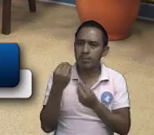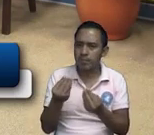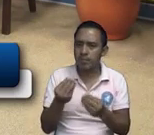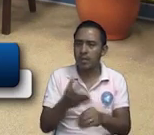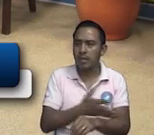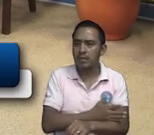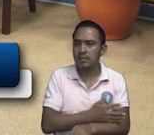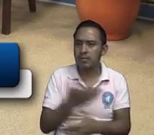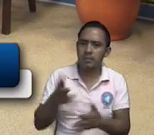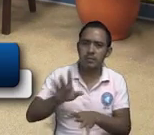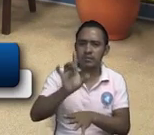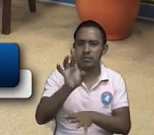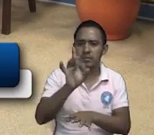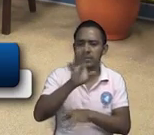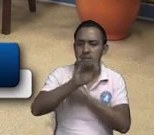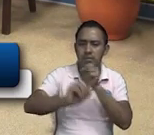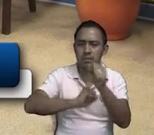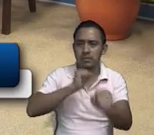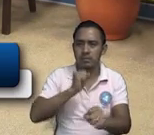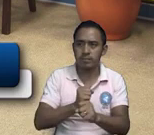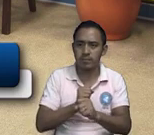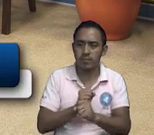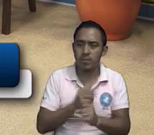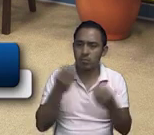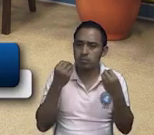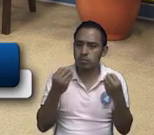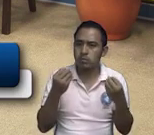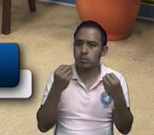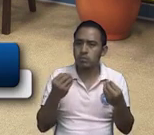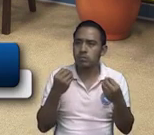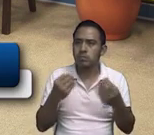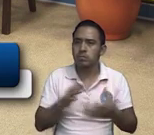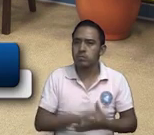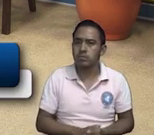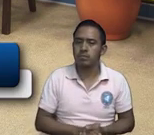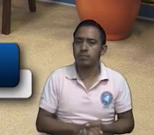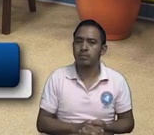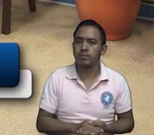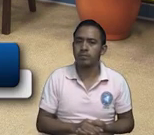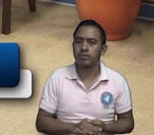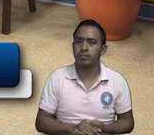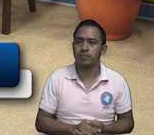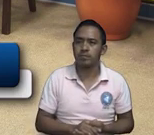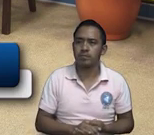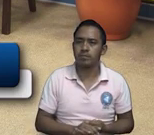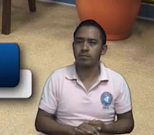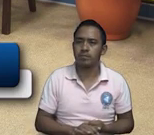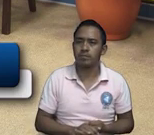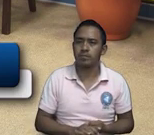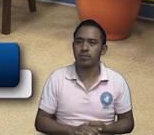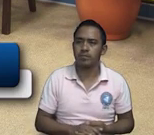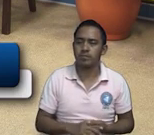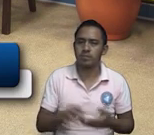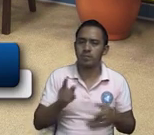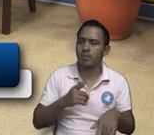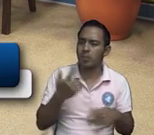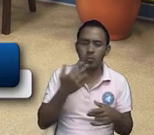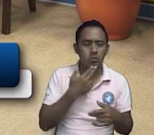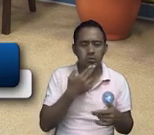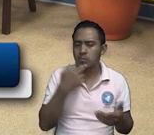le estoy hablando hace como 15 años, había como una, no sé si hubo una emergencia, me